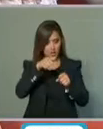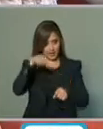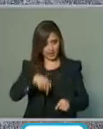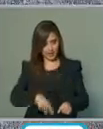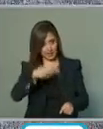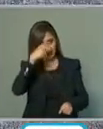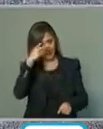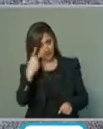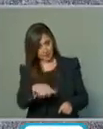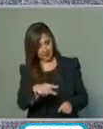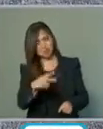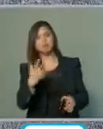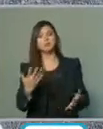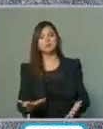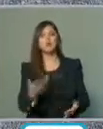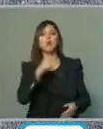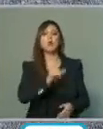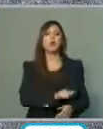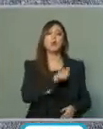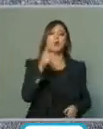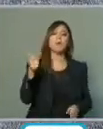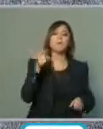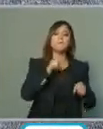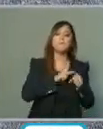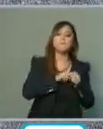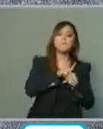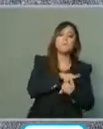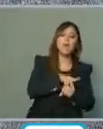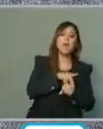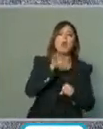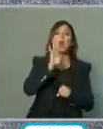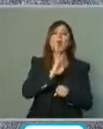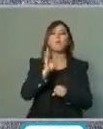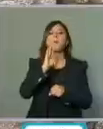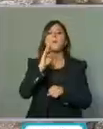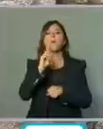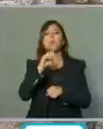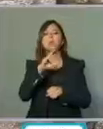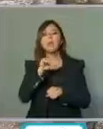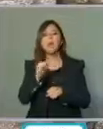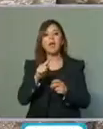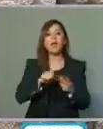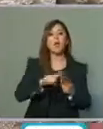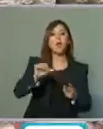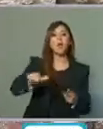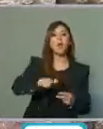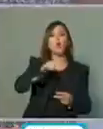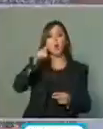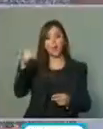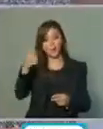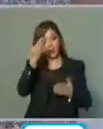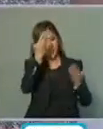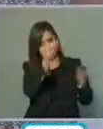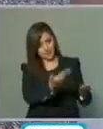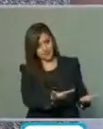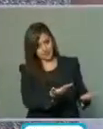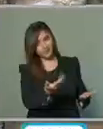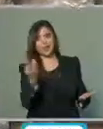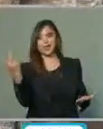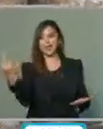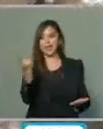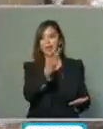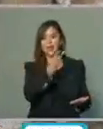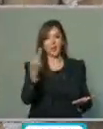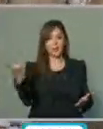2 tonos para las pieles un poco más bronceadas O sea. a unas, por ejemplo, Aquí ¿no? tenemos Pieles